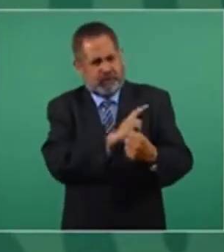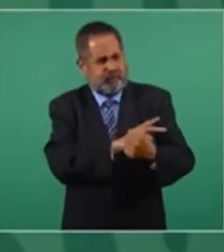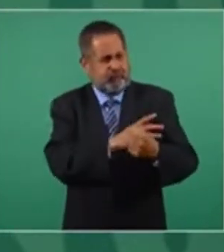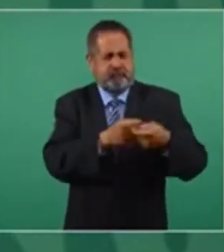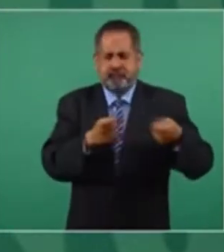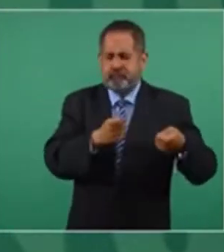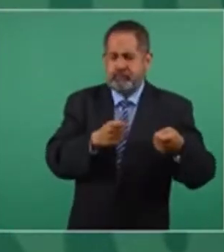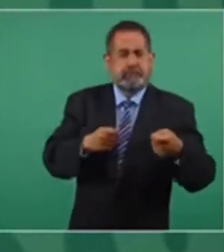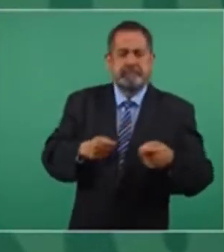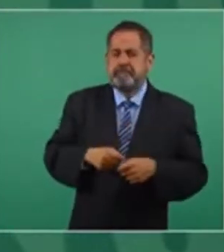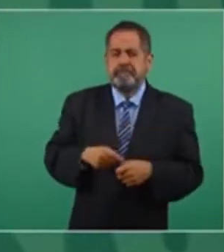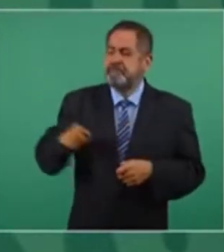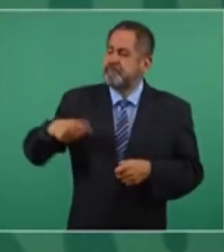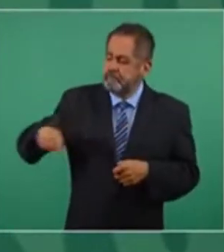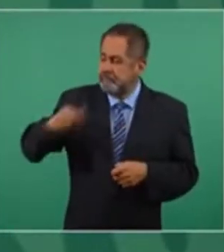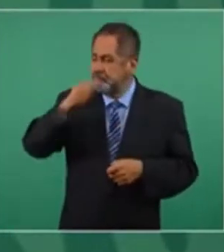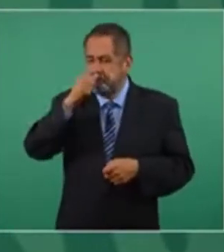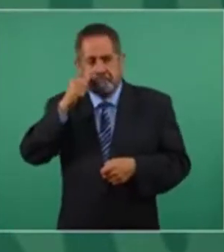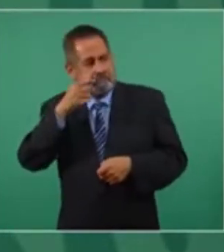y triunfó